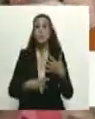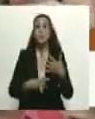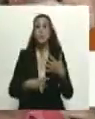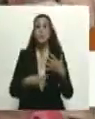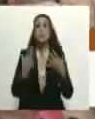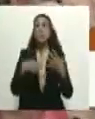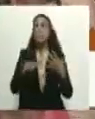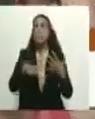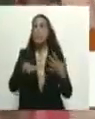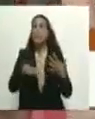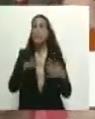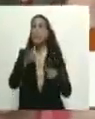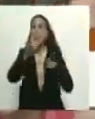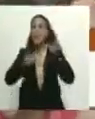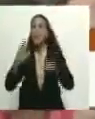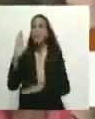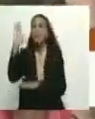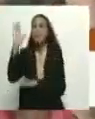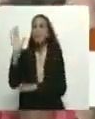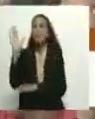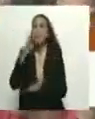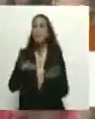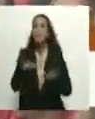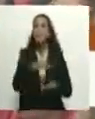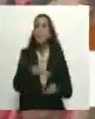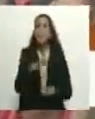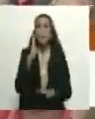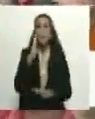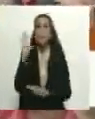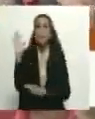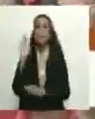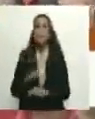¿Dónde está? Ajá.